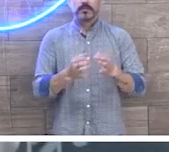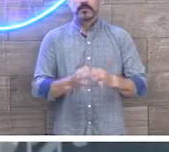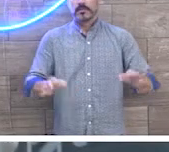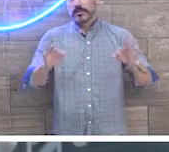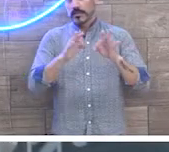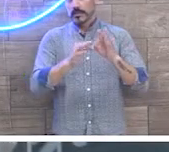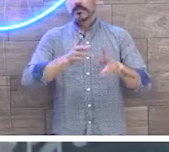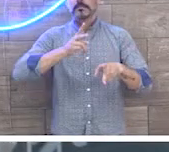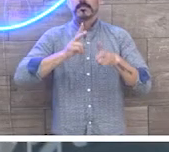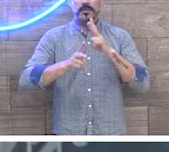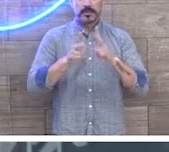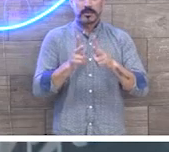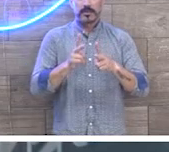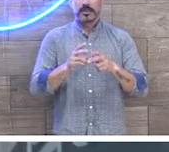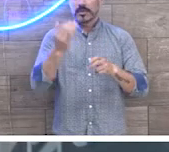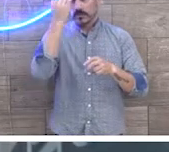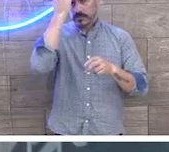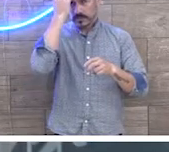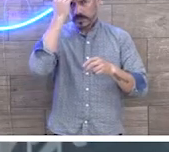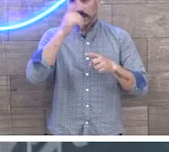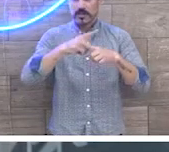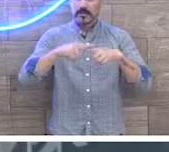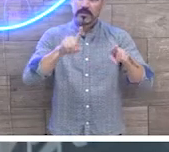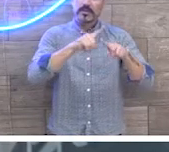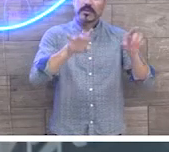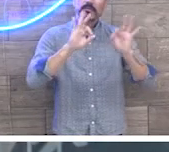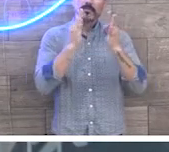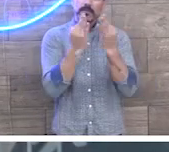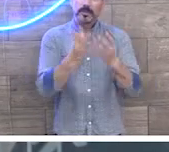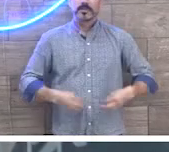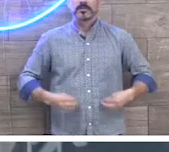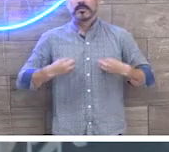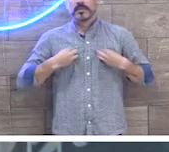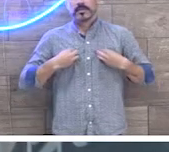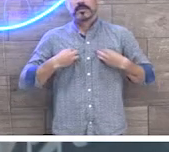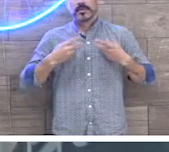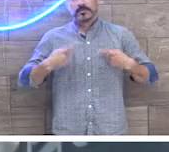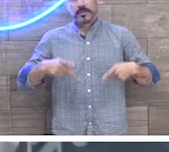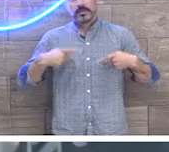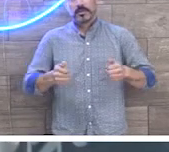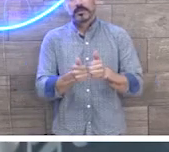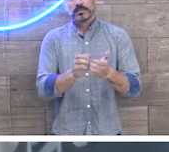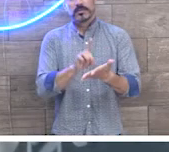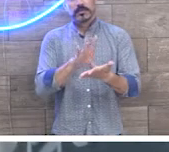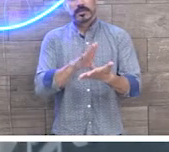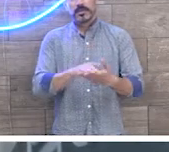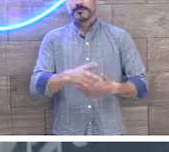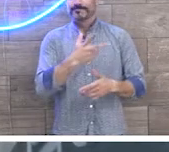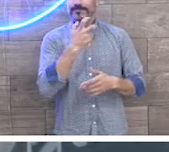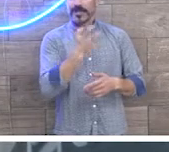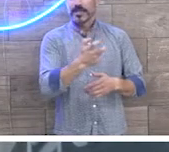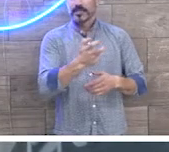de las diversas maneras de vivir. La condición de las personas que viven con discapacidad es